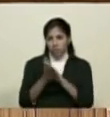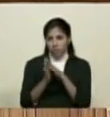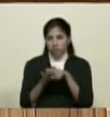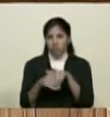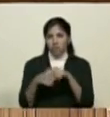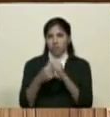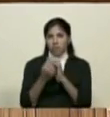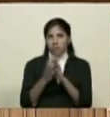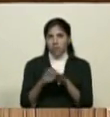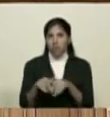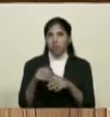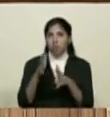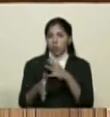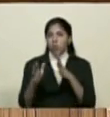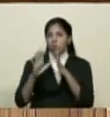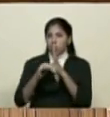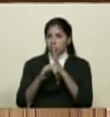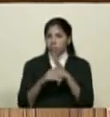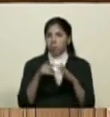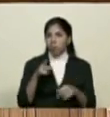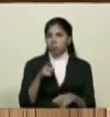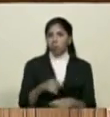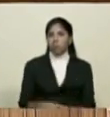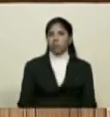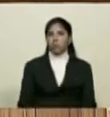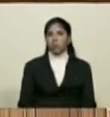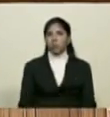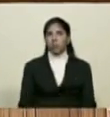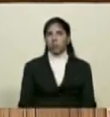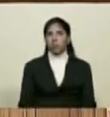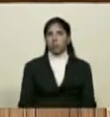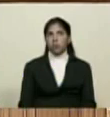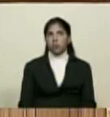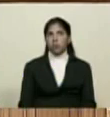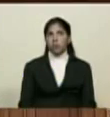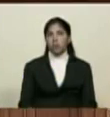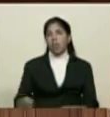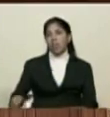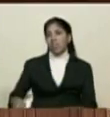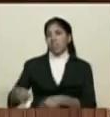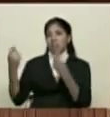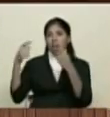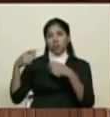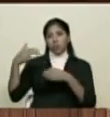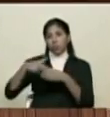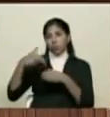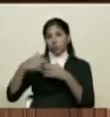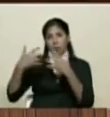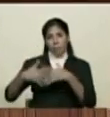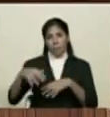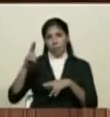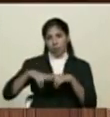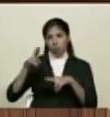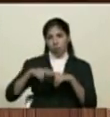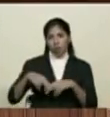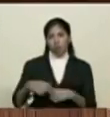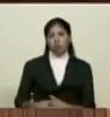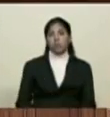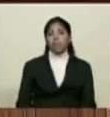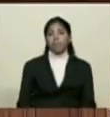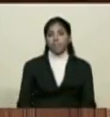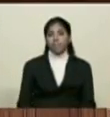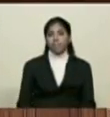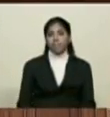comercio, peculado doloso y peculado de uso, daños a la industria petrolera con siniestro